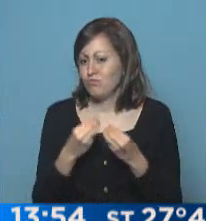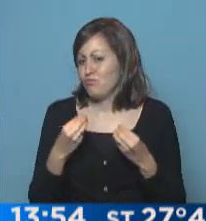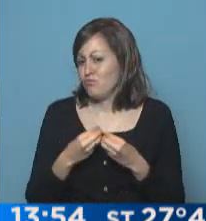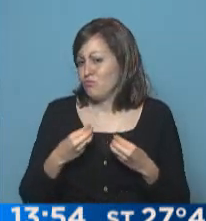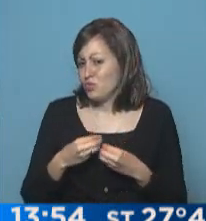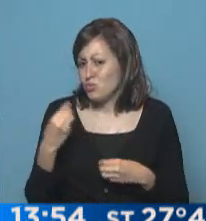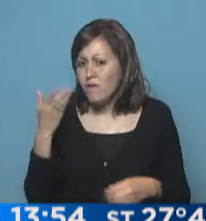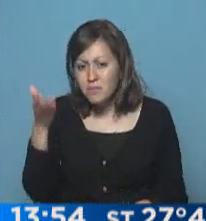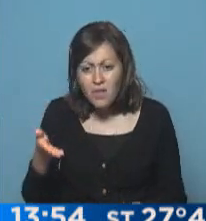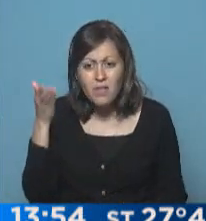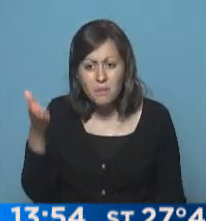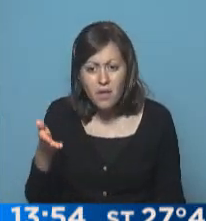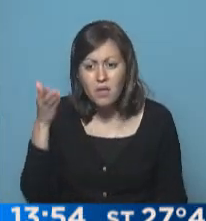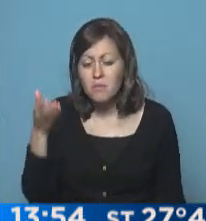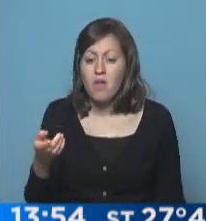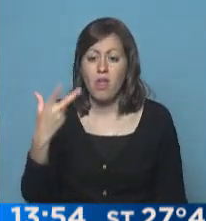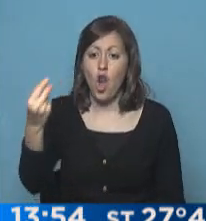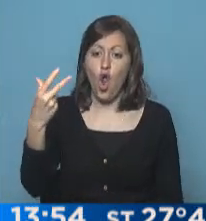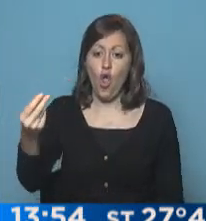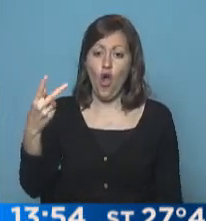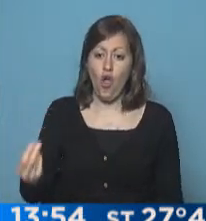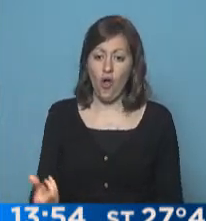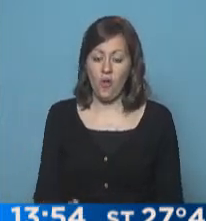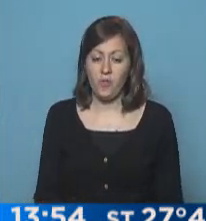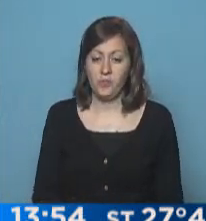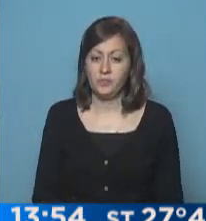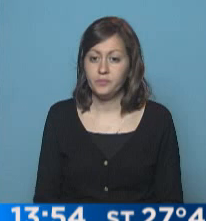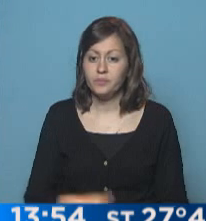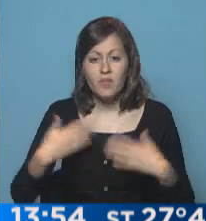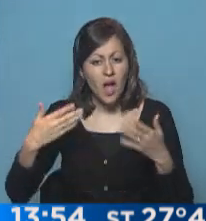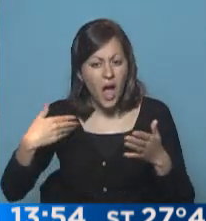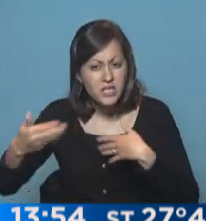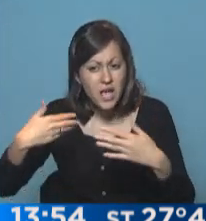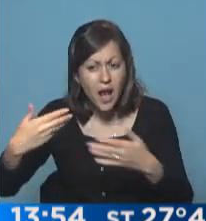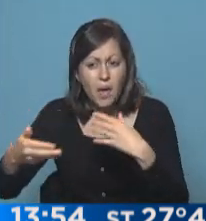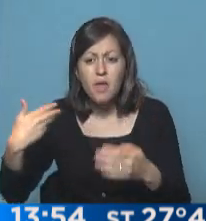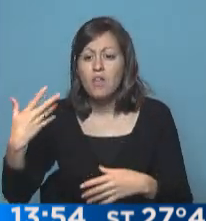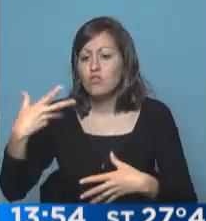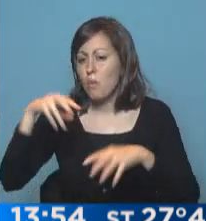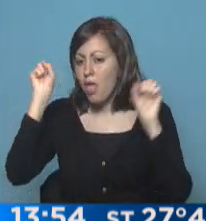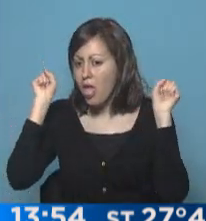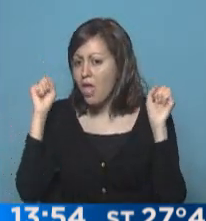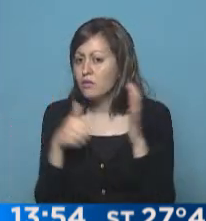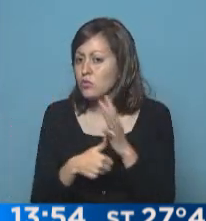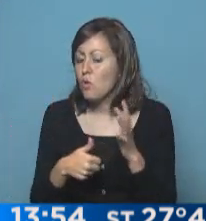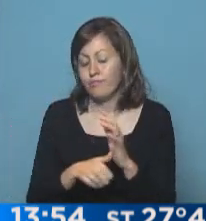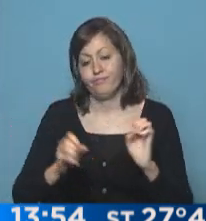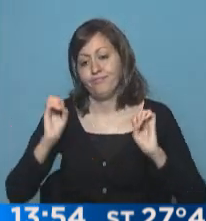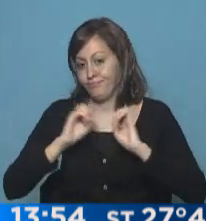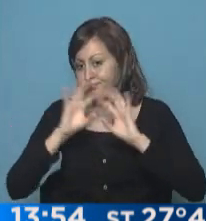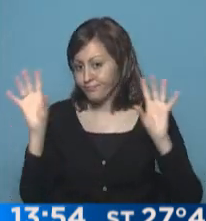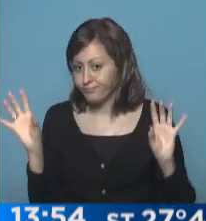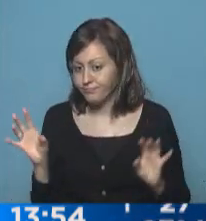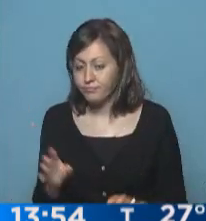información y esa documentación se no fue negada en todos los allanamientos nosotros pudimos encontrar documentos que nos